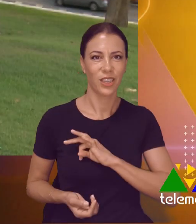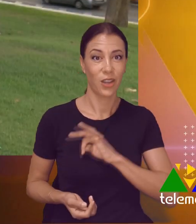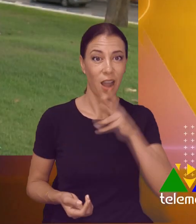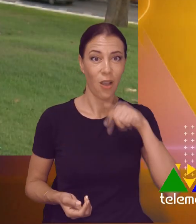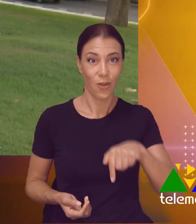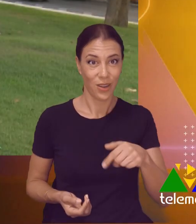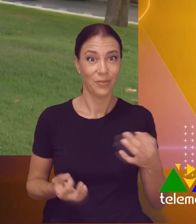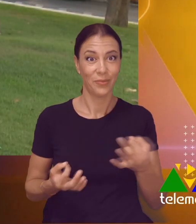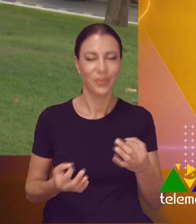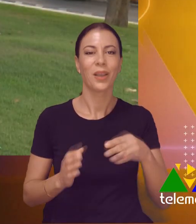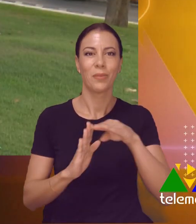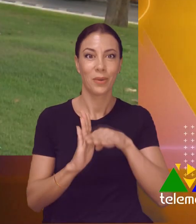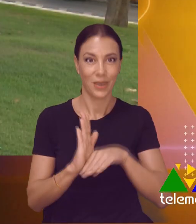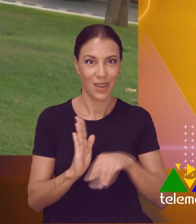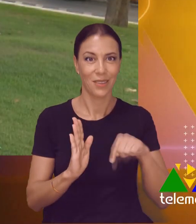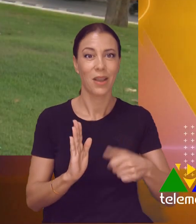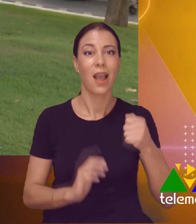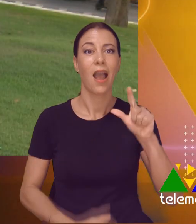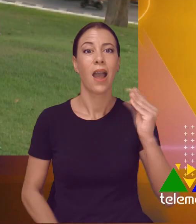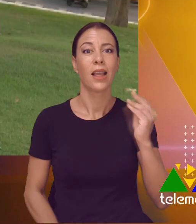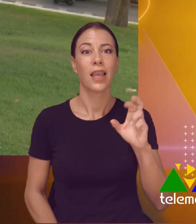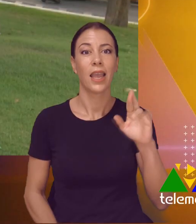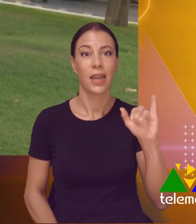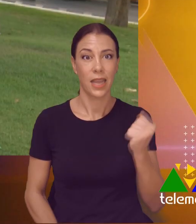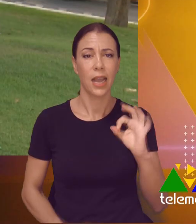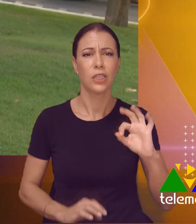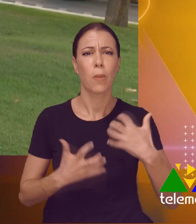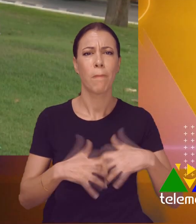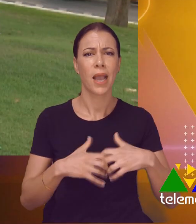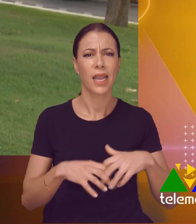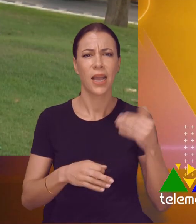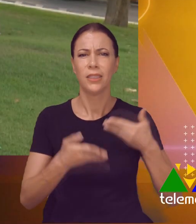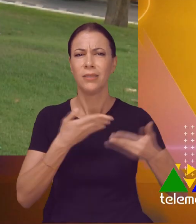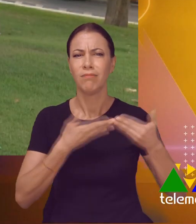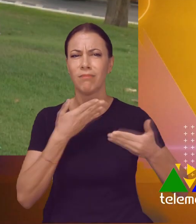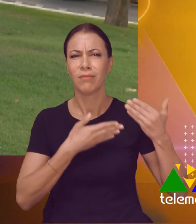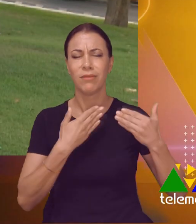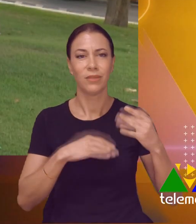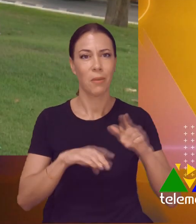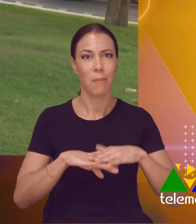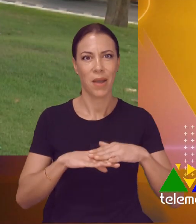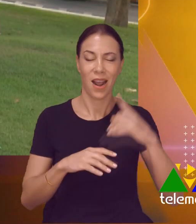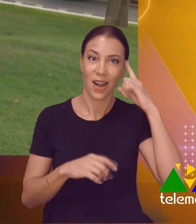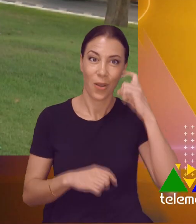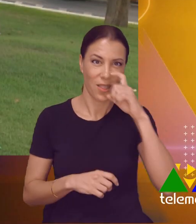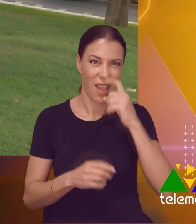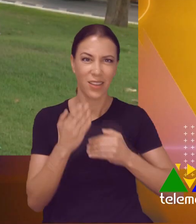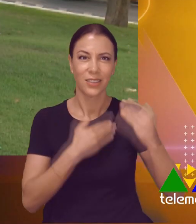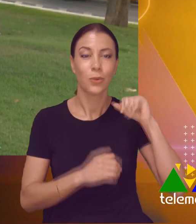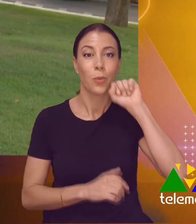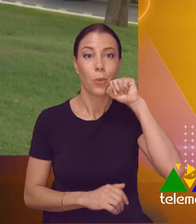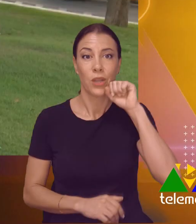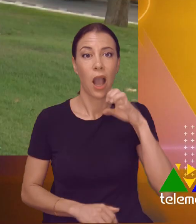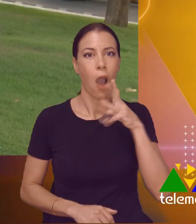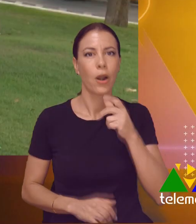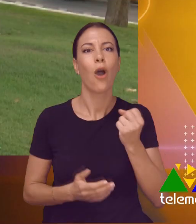Bienvenidos, señores, un día más estamos en nuestra pequeña alquería, ¿verdad? En esta máquina del tiempo que nos transporta al Motril de antaño.